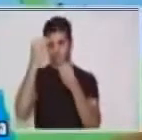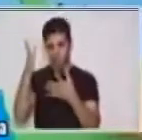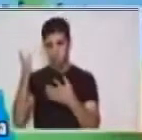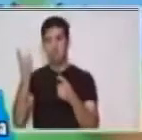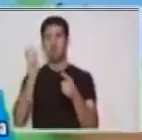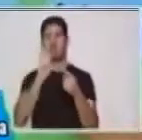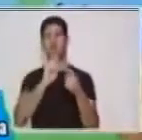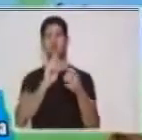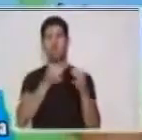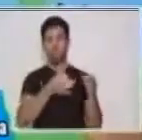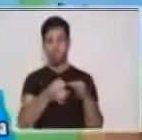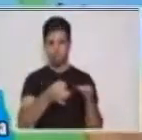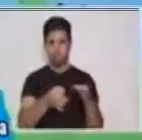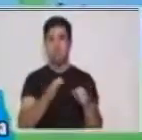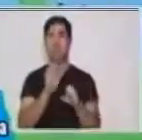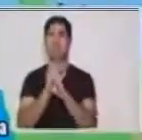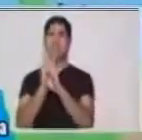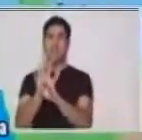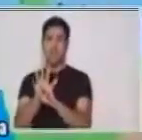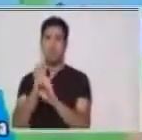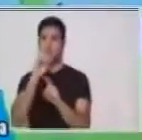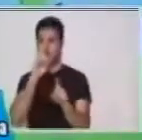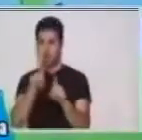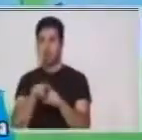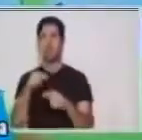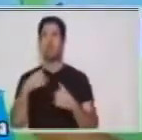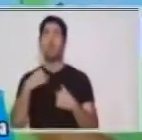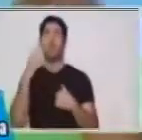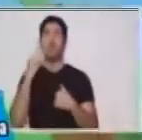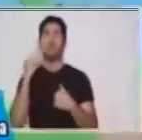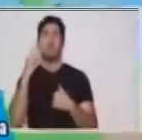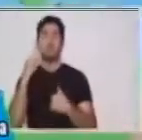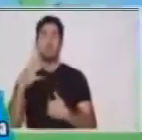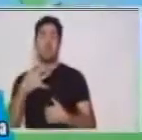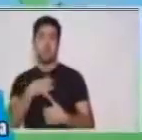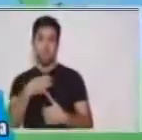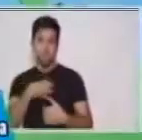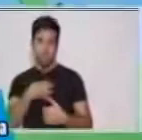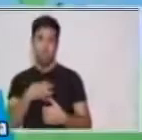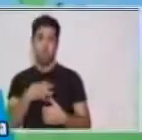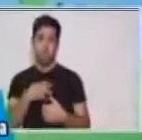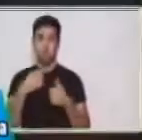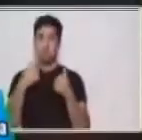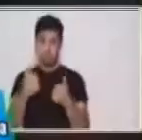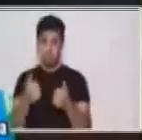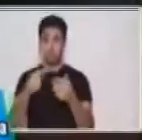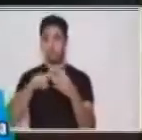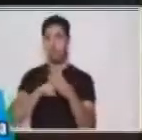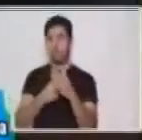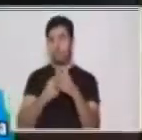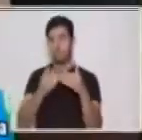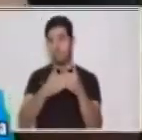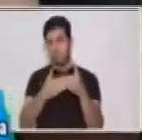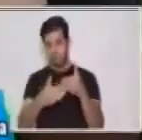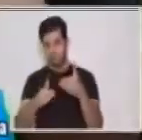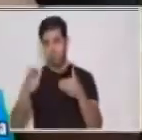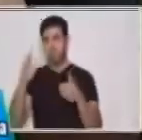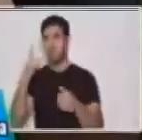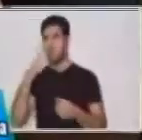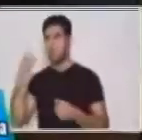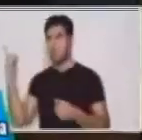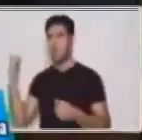definiciones, ejemplo y mis experiencias. Empecemos. Tengo aquí un pequeño